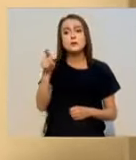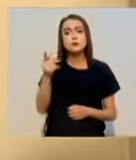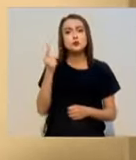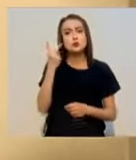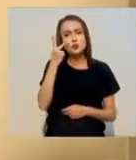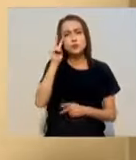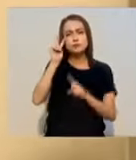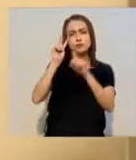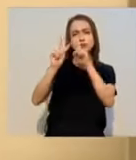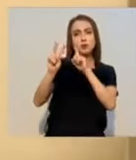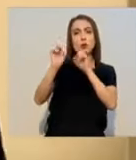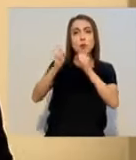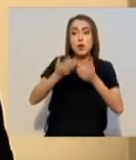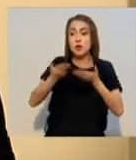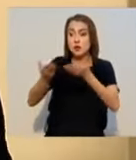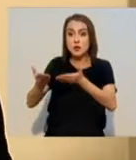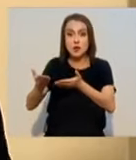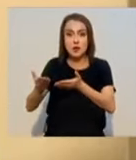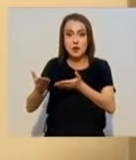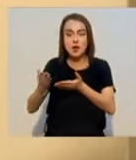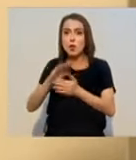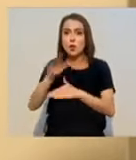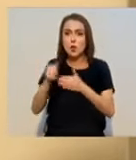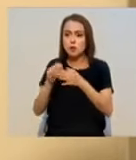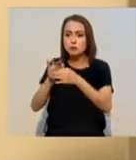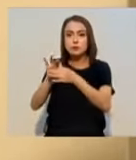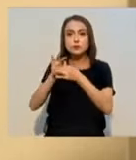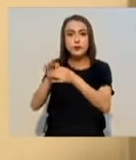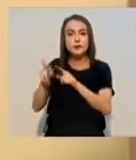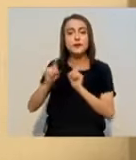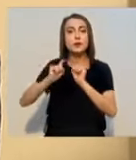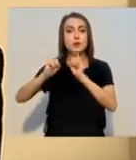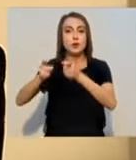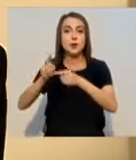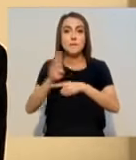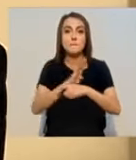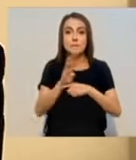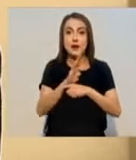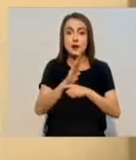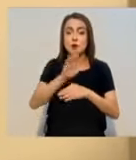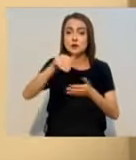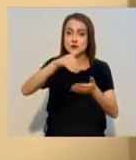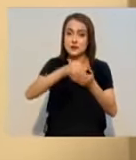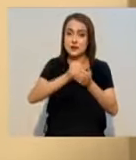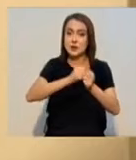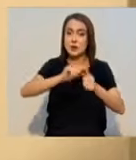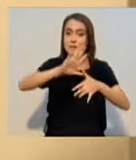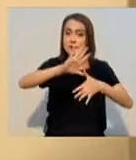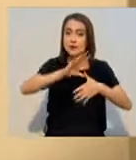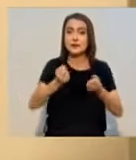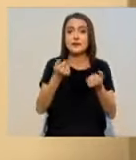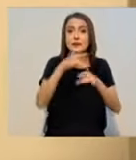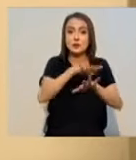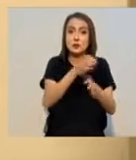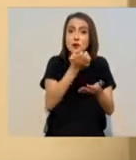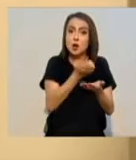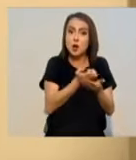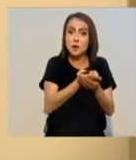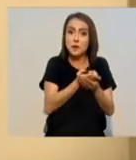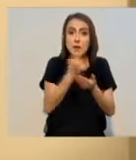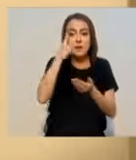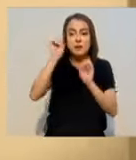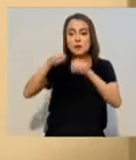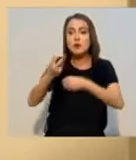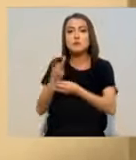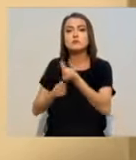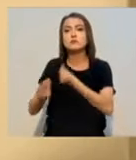su visión de invertir íntegramente esta donación del Banco Centroamericano de Integración Económica en la producción